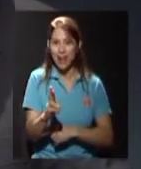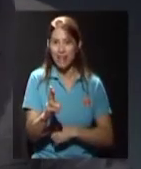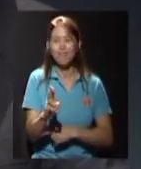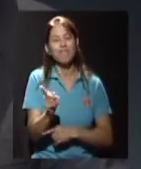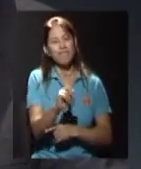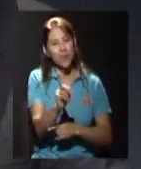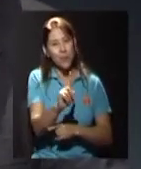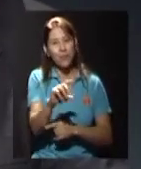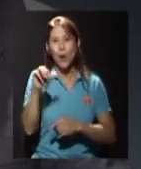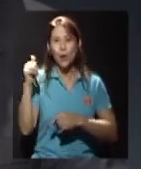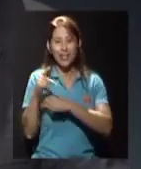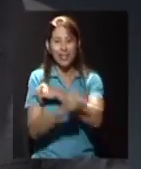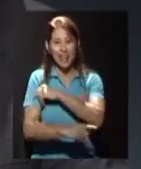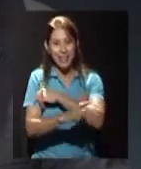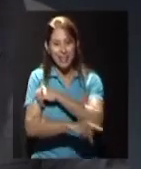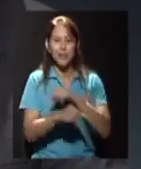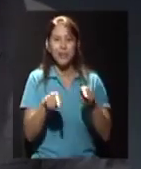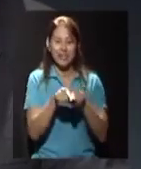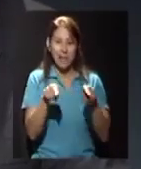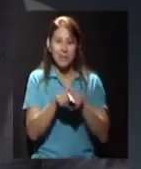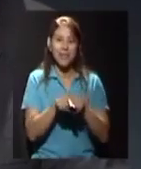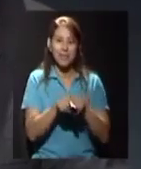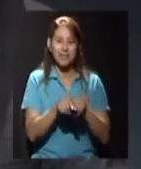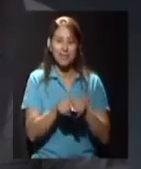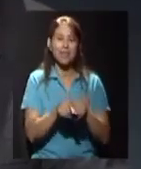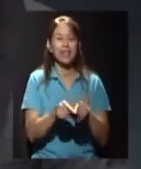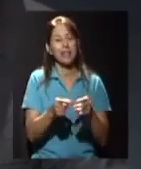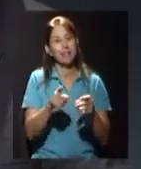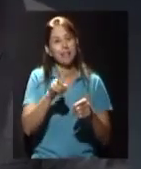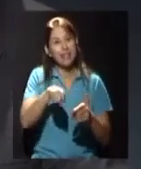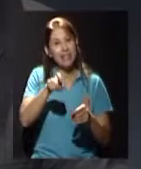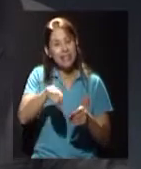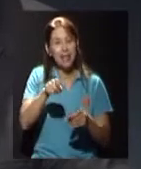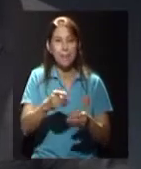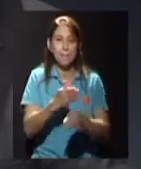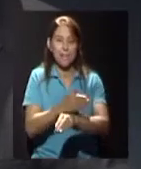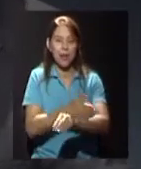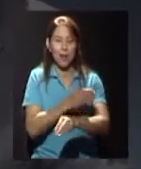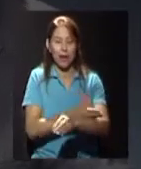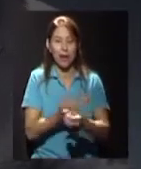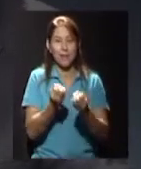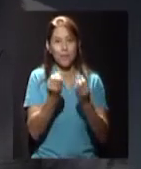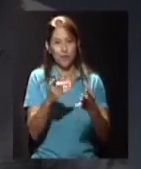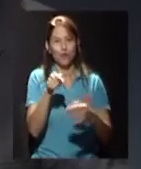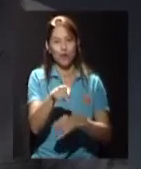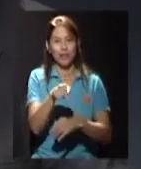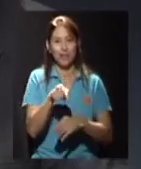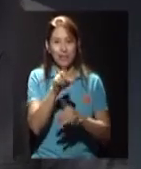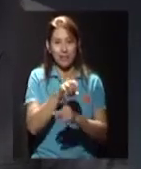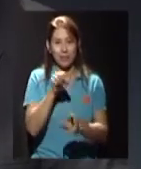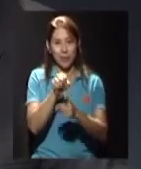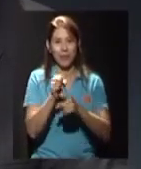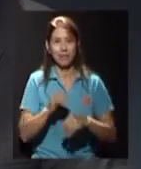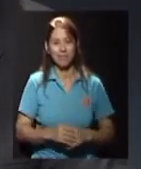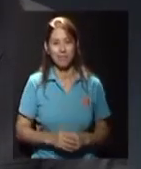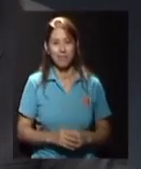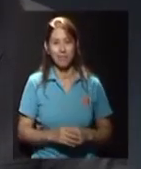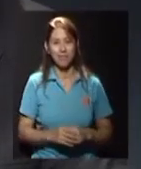y otras latitudes que también éste tienen mucho por mejorar en ese sentido pero rápidamente